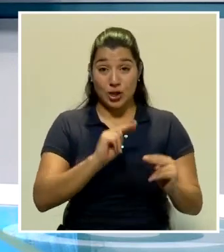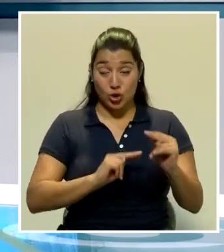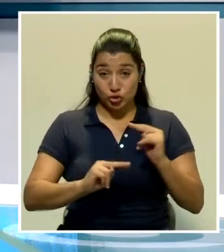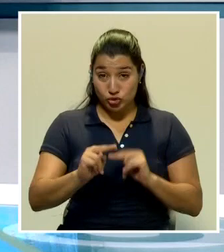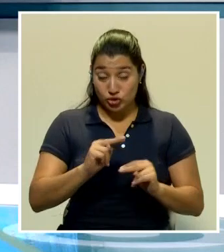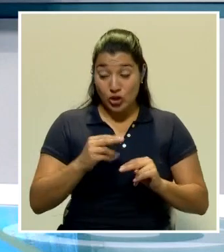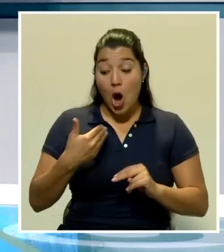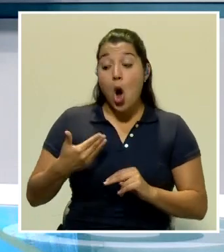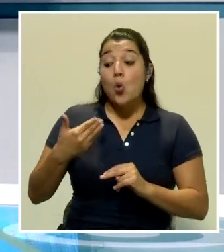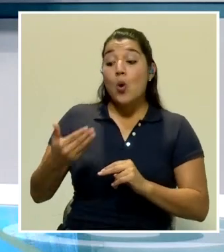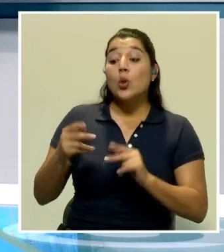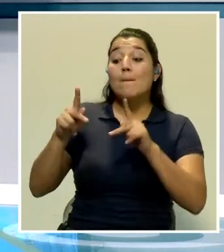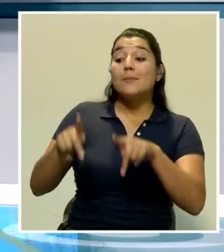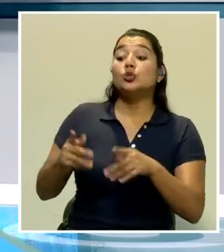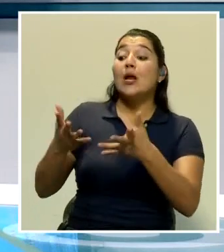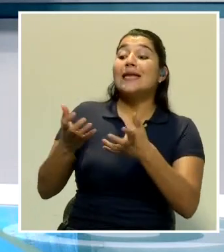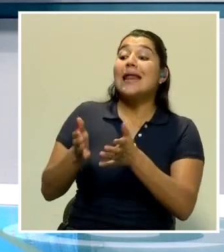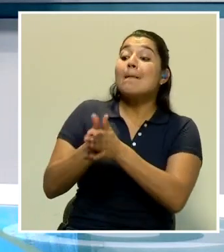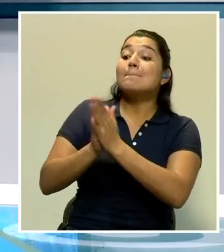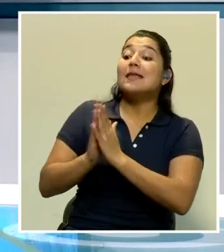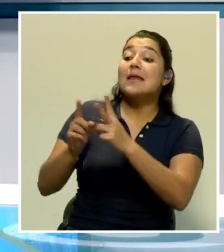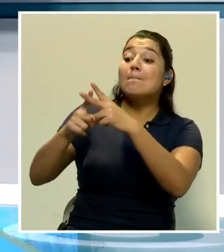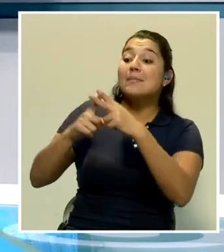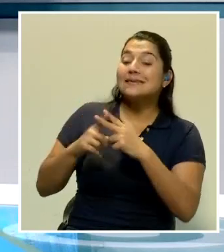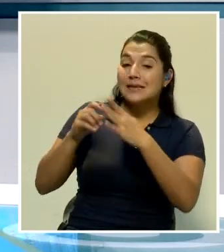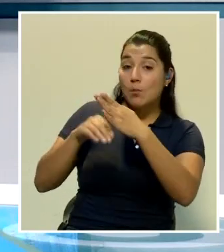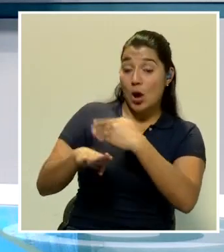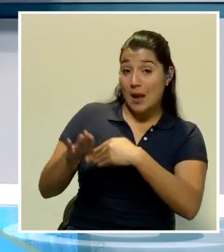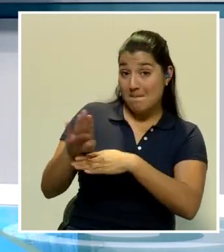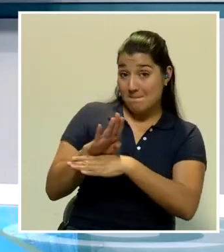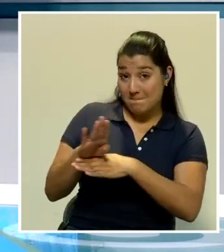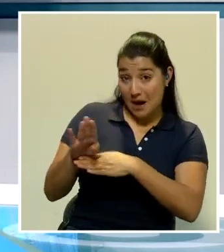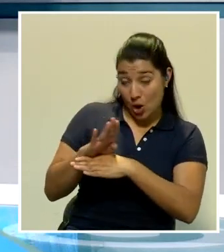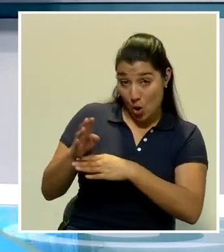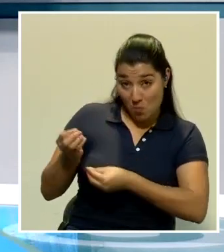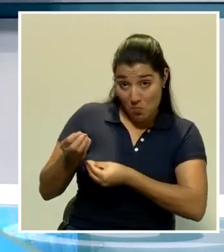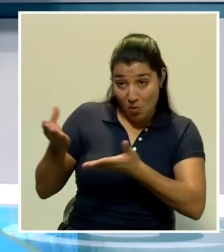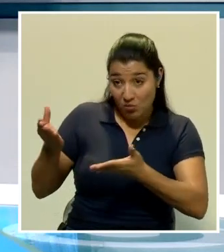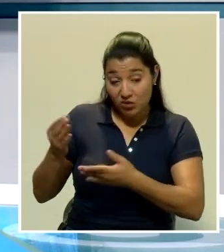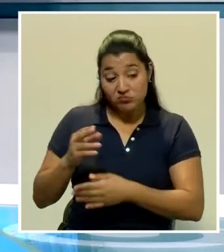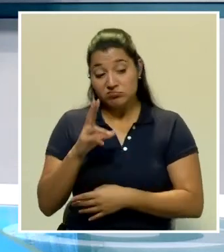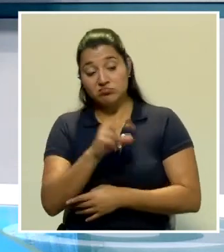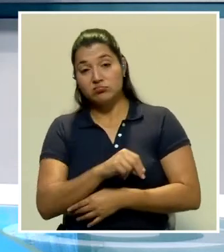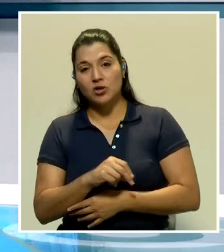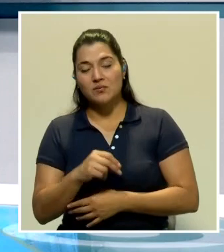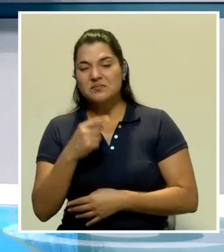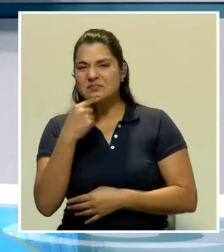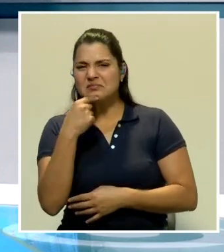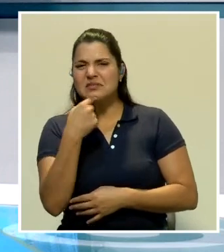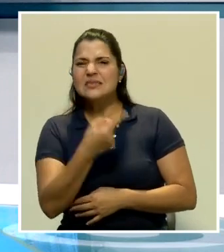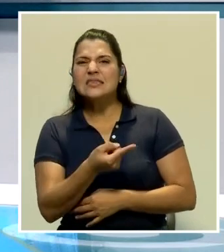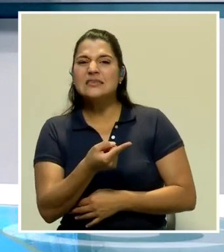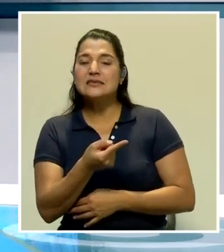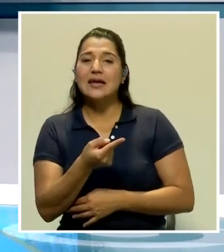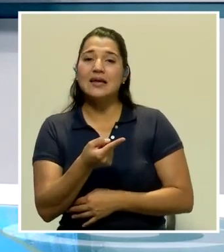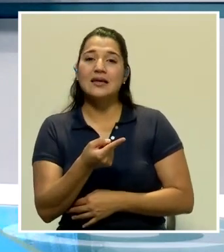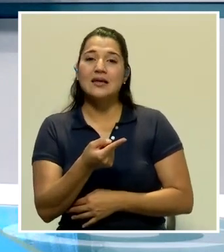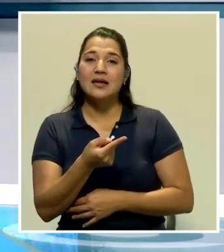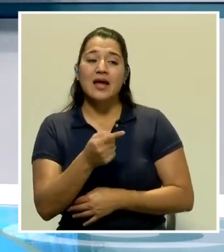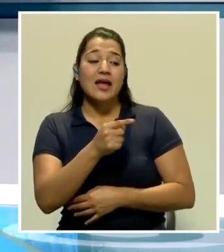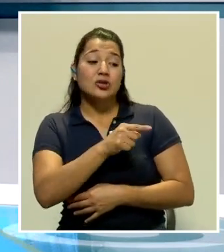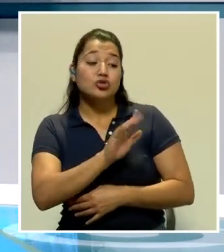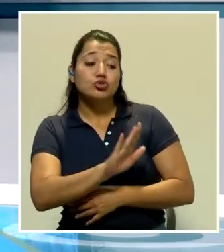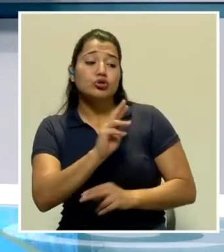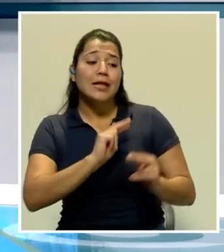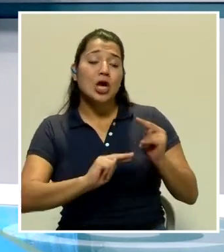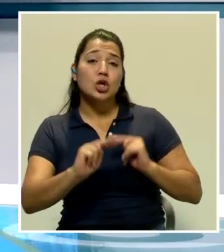asociados quieren solicitar un crédito en la banca estatal, son rechazados y les indican que se trata de negocios de alto